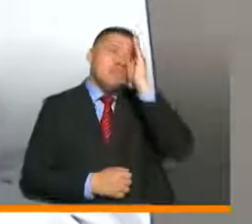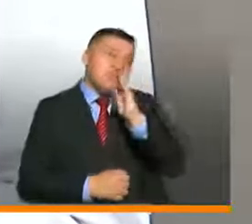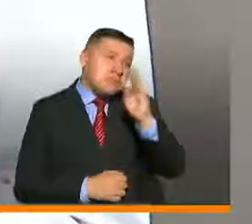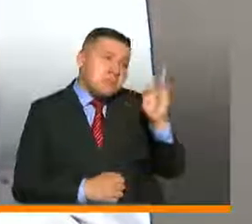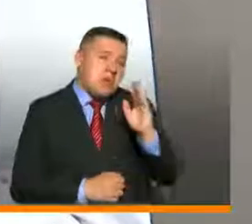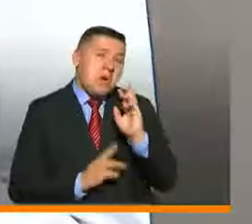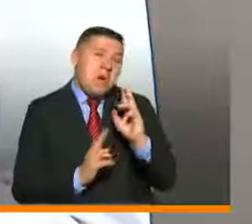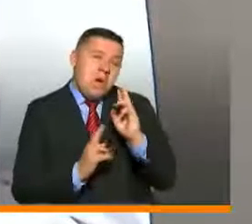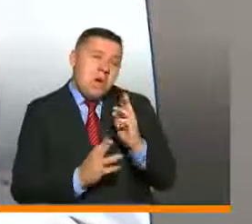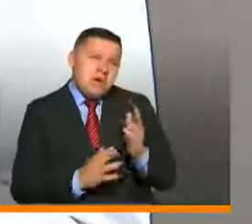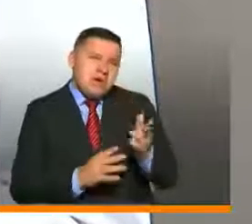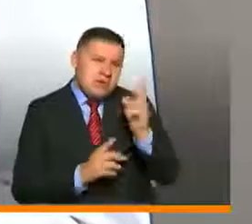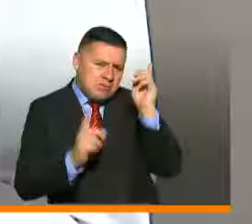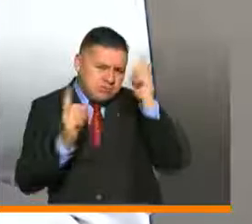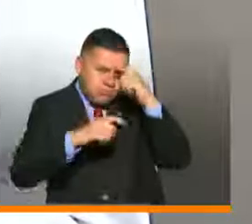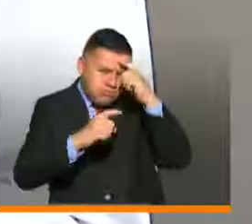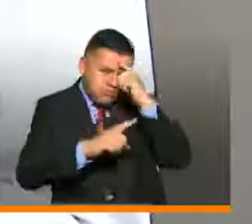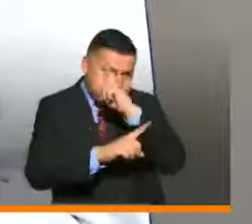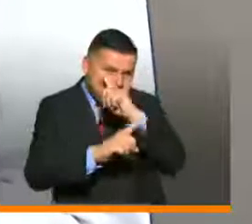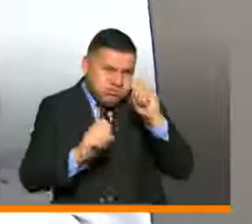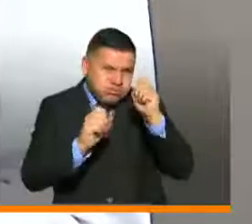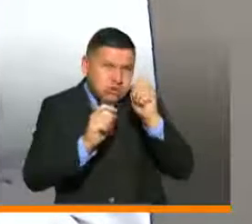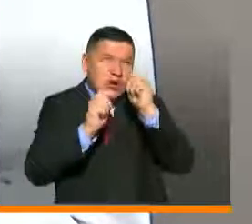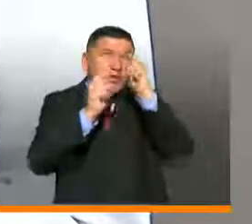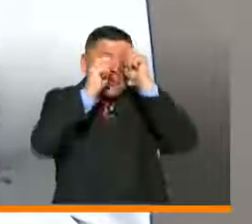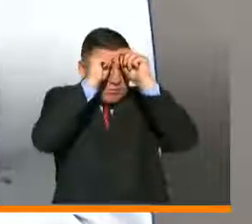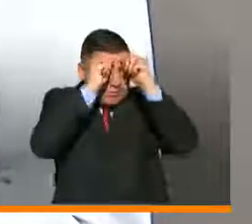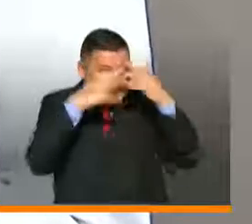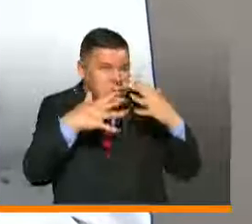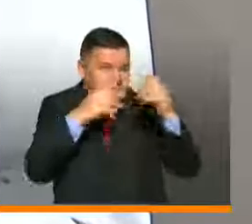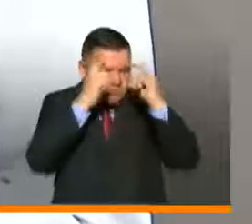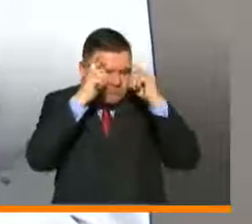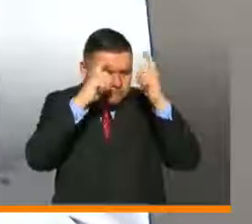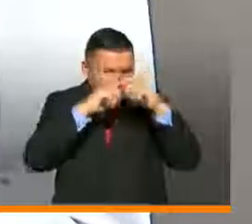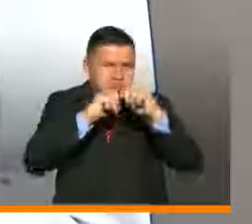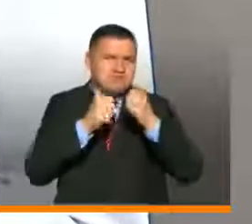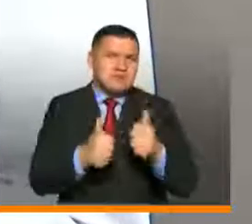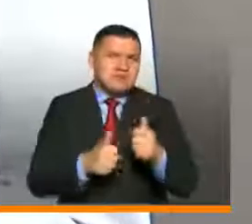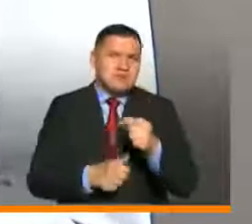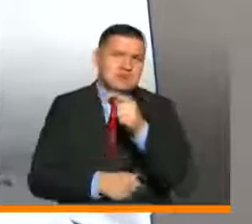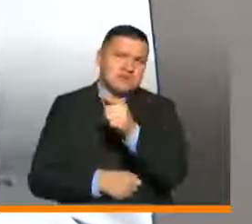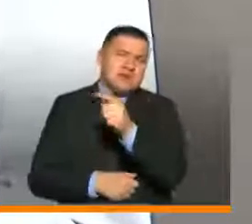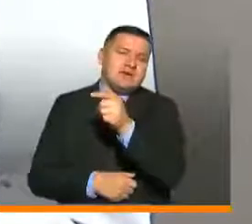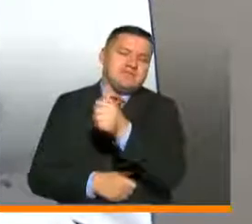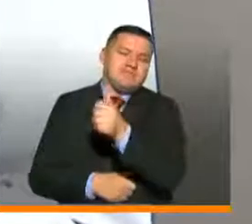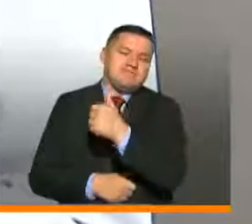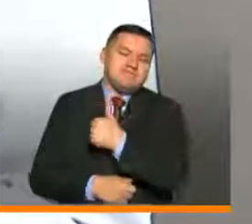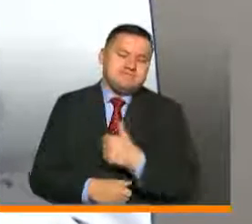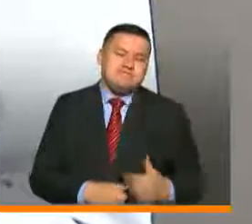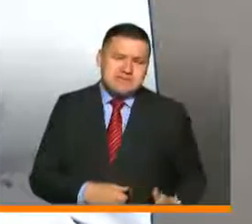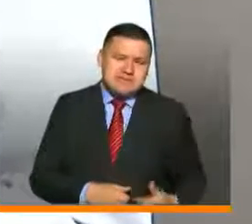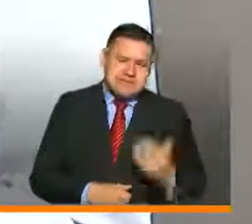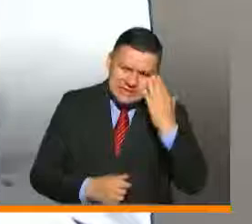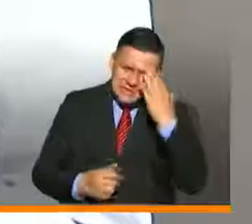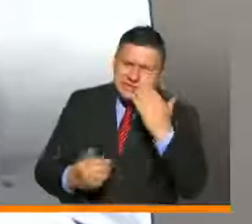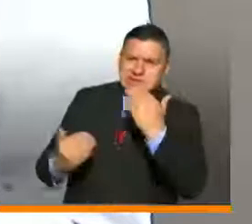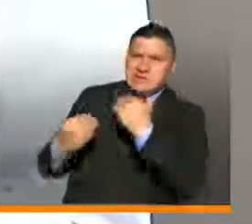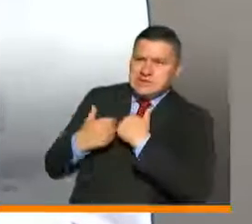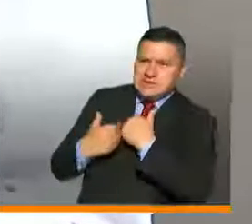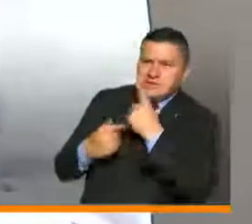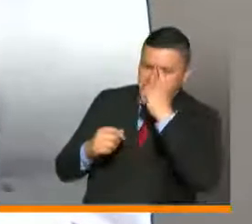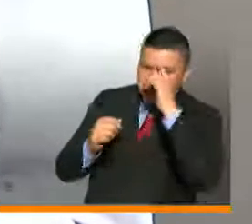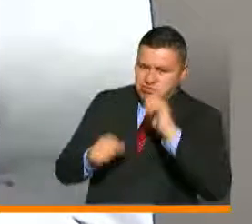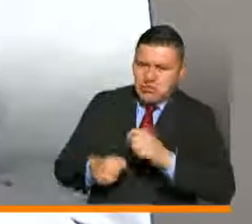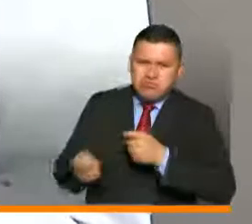que le siga dando esa sabiduría para enfrentar toda esta situación que le ha dado a usted porque era usted el que tenía que enfrentarla porque tiene la